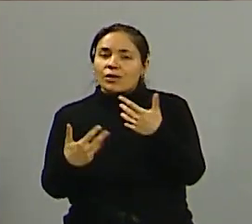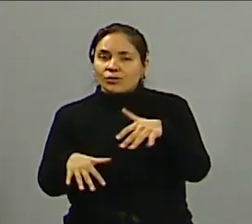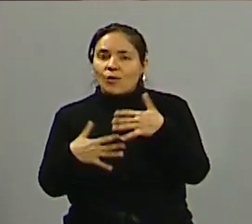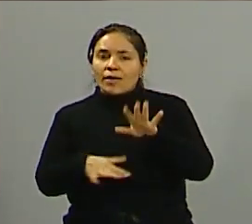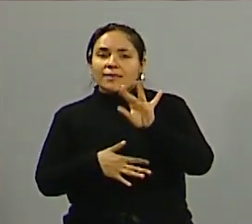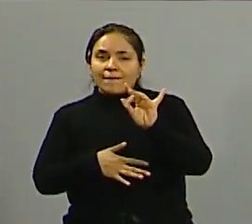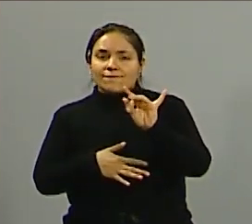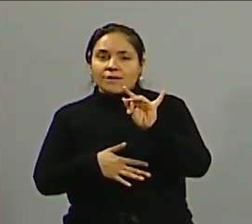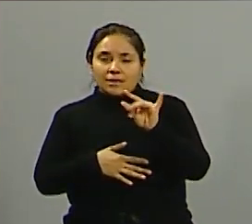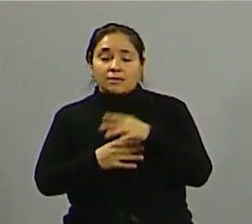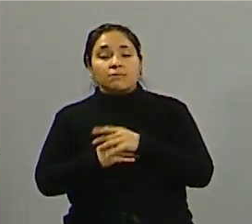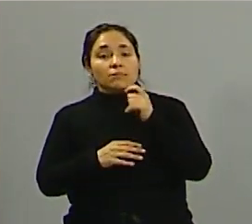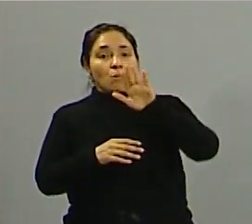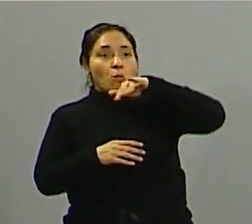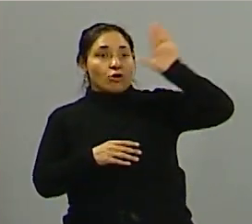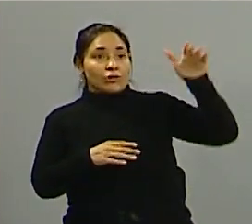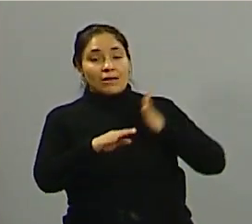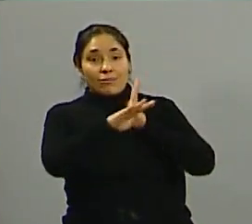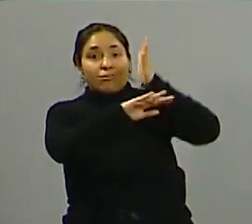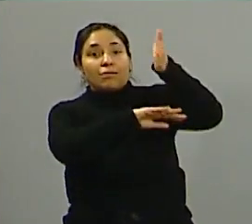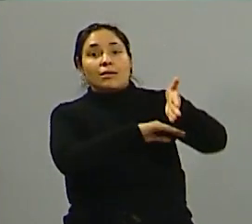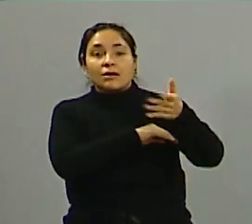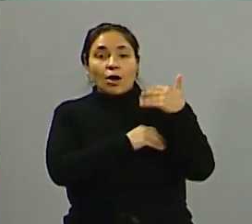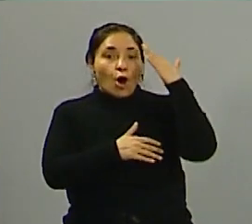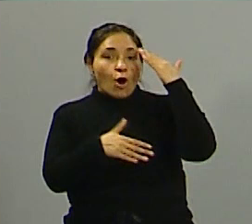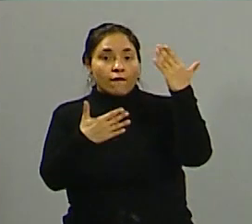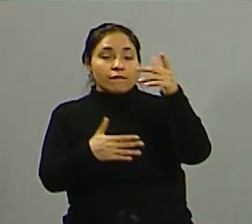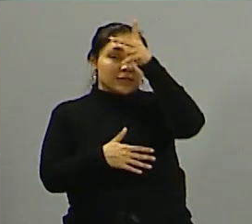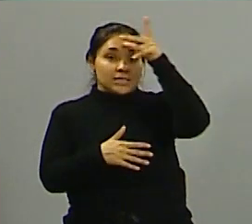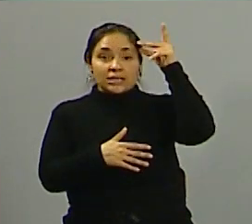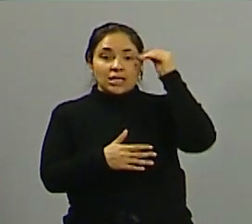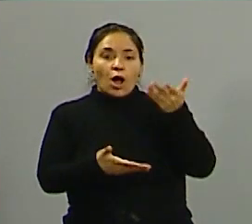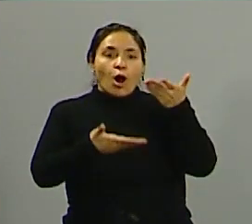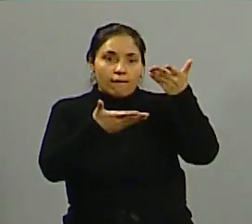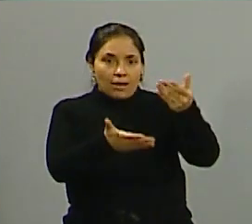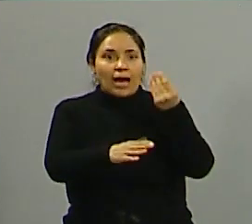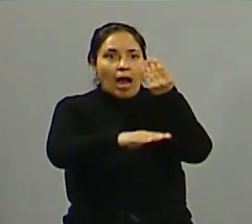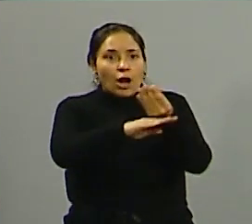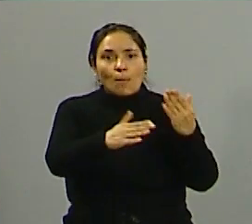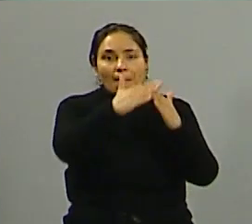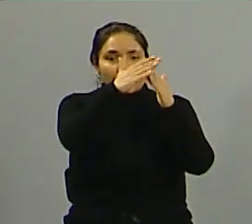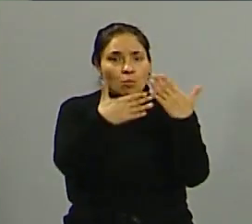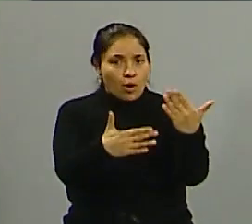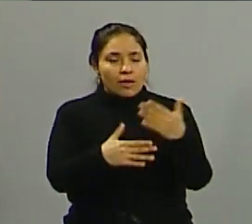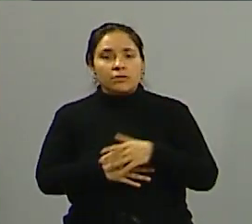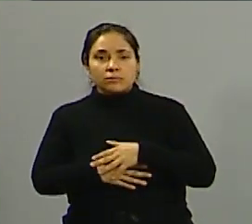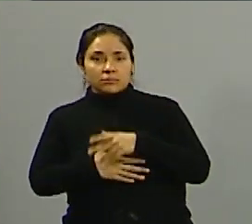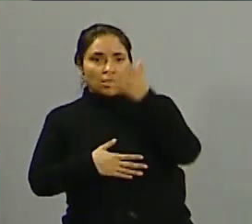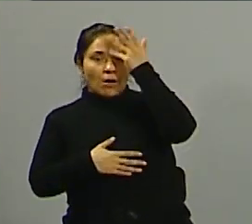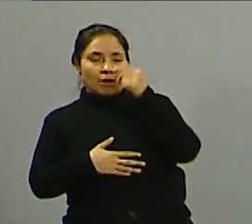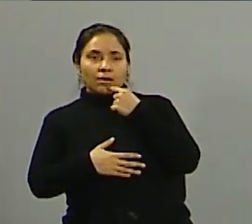a él le ofrecen tomar el cargo, ¿no? El primer cargo en Chile, y bueno, él rápidamente se